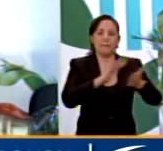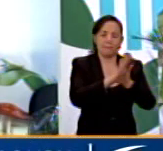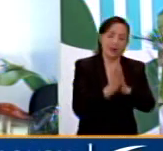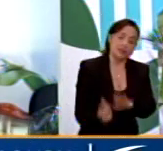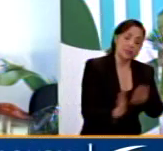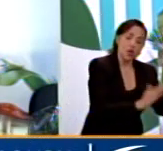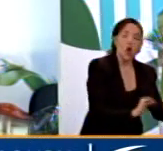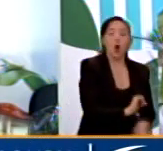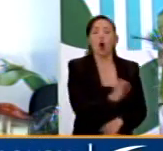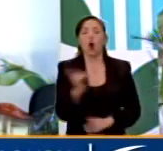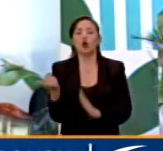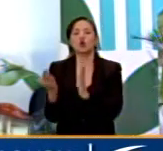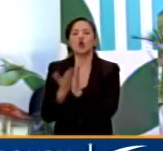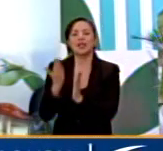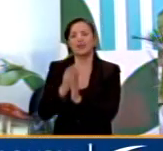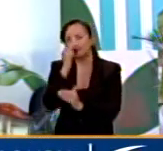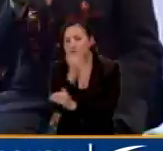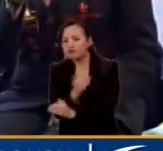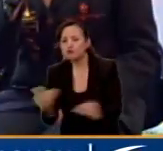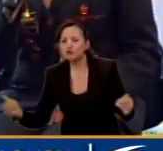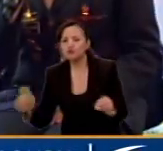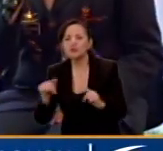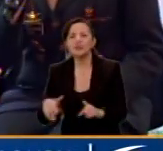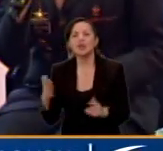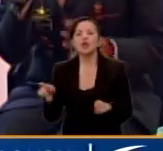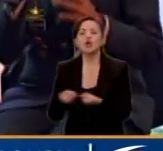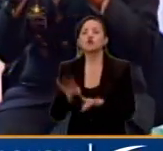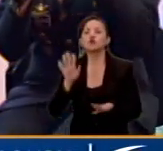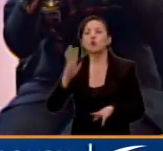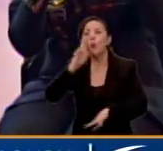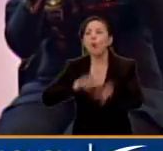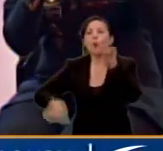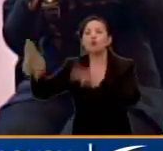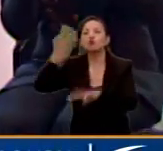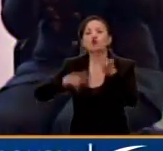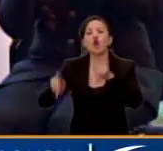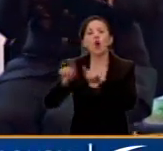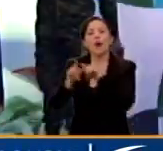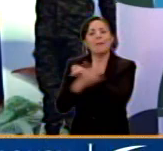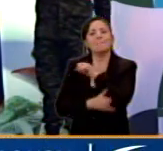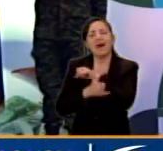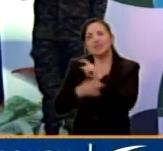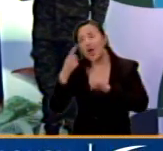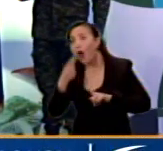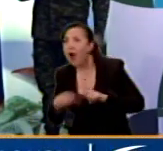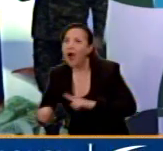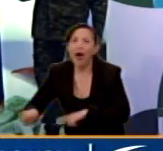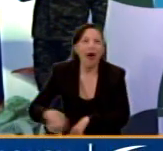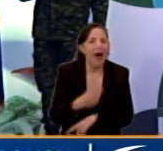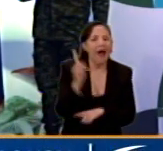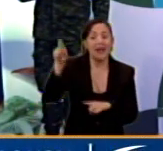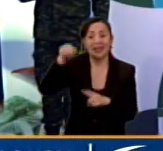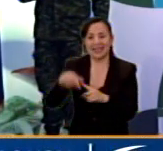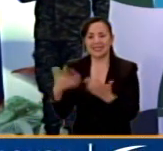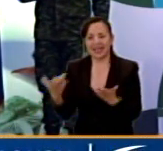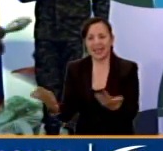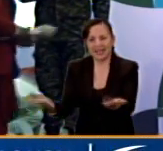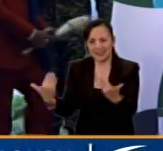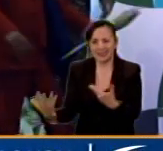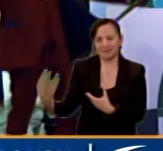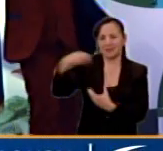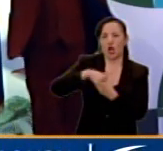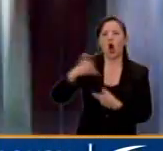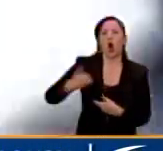este libro infantil, Un Paseo en el Museo. Esta es una versión que trata de incluir a todos los jóvenes a partir de la